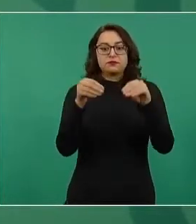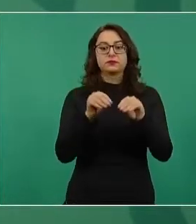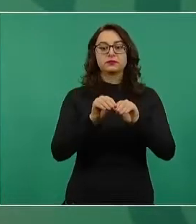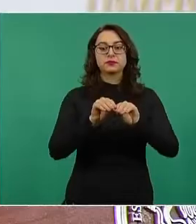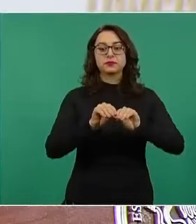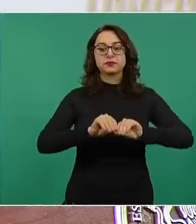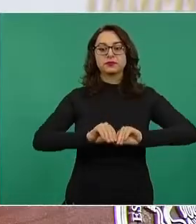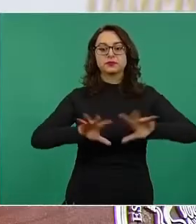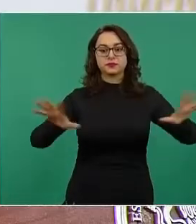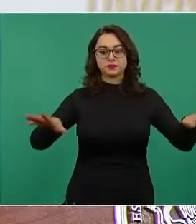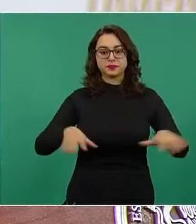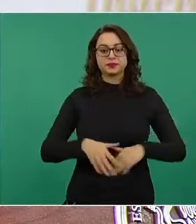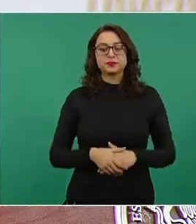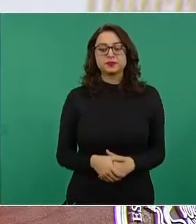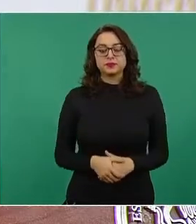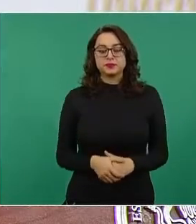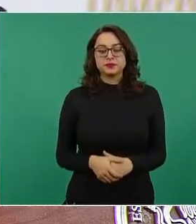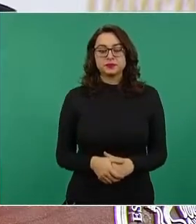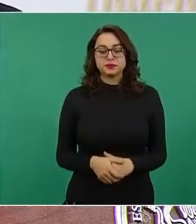y para eso